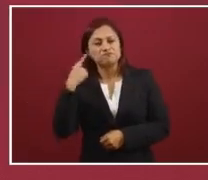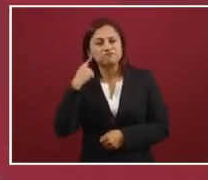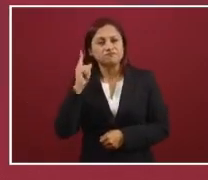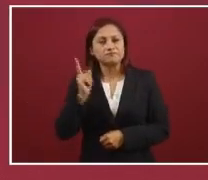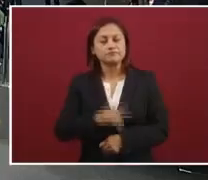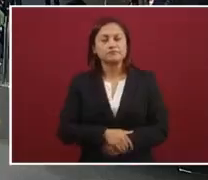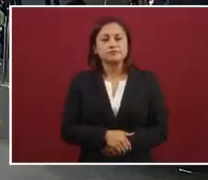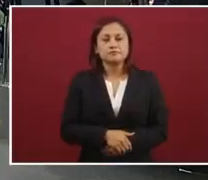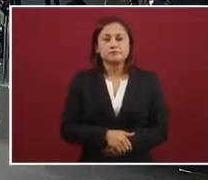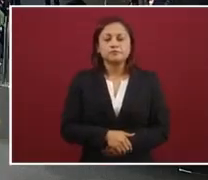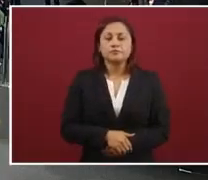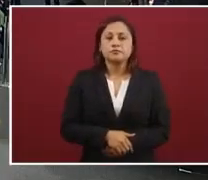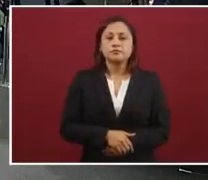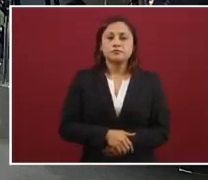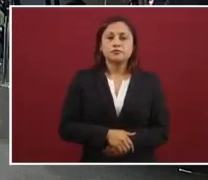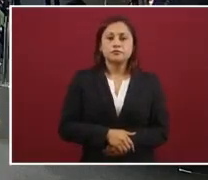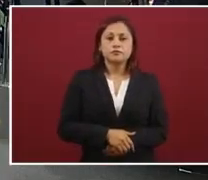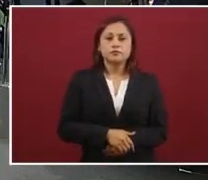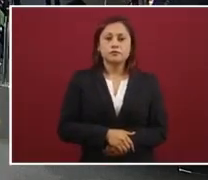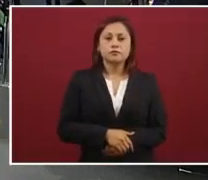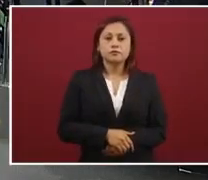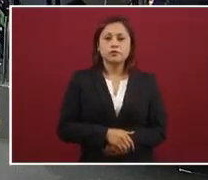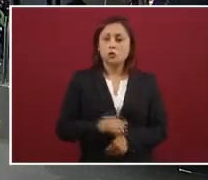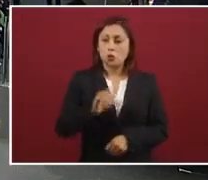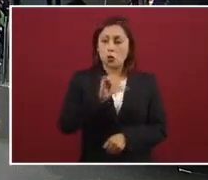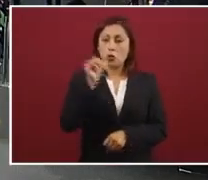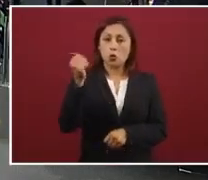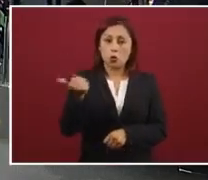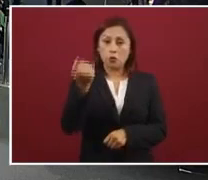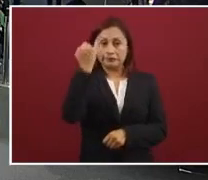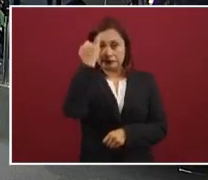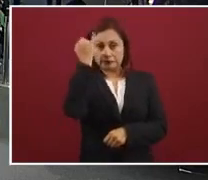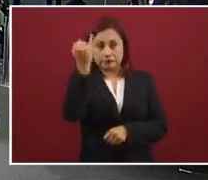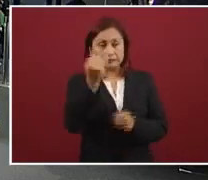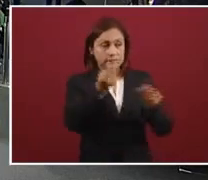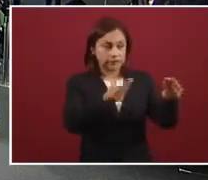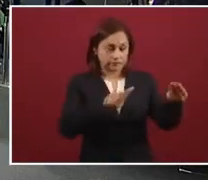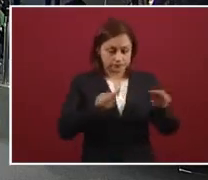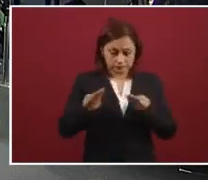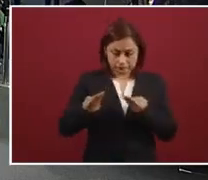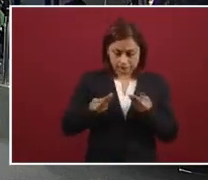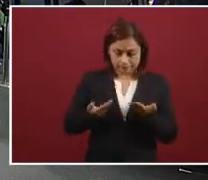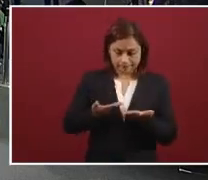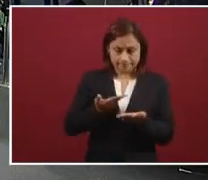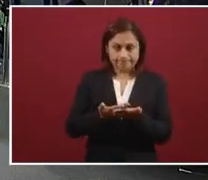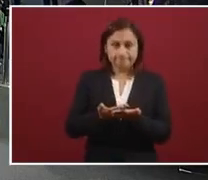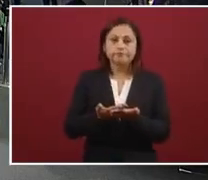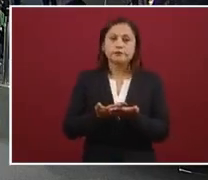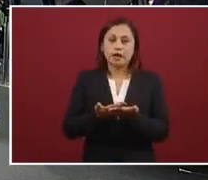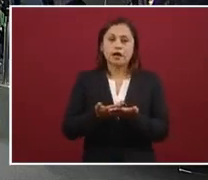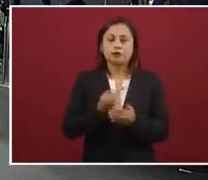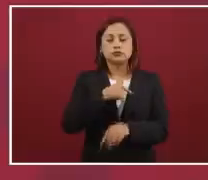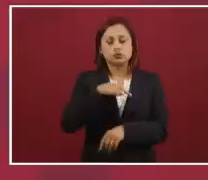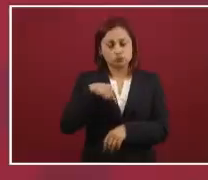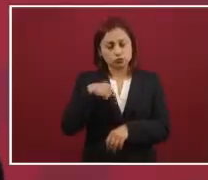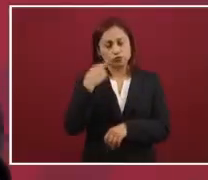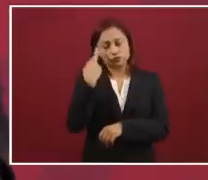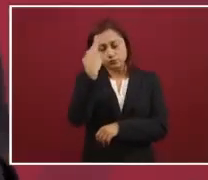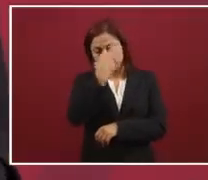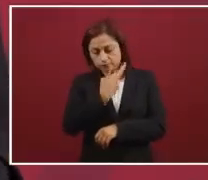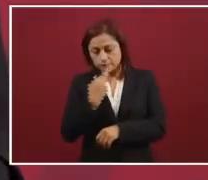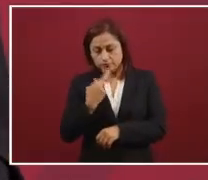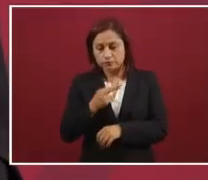Hay otras opciones que las estamos analizando, ya las vamos a dar a conocer. El plan B consiste